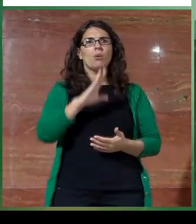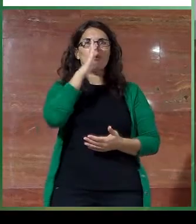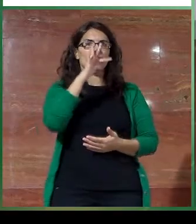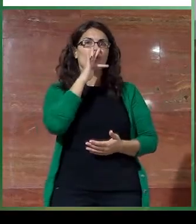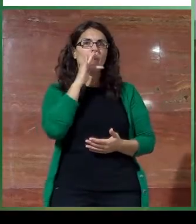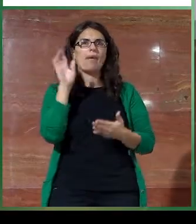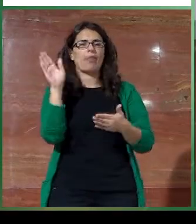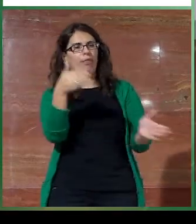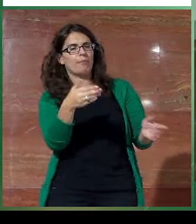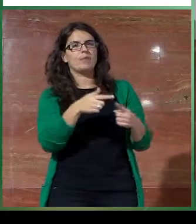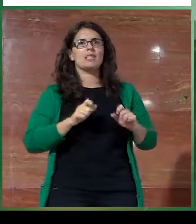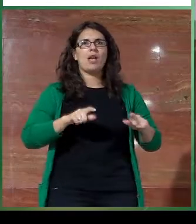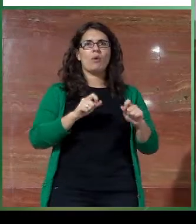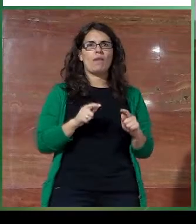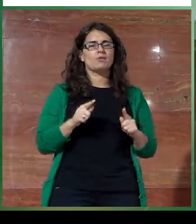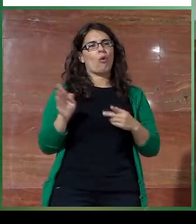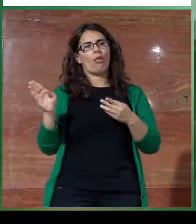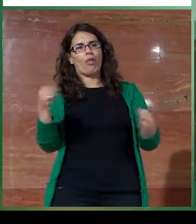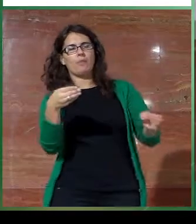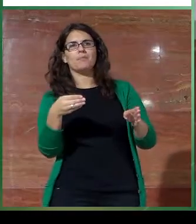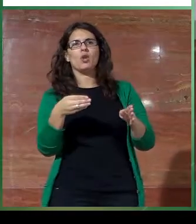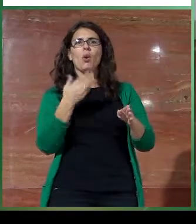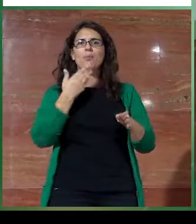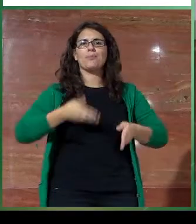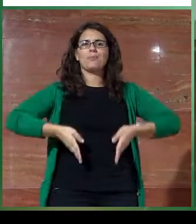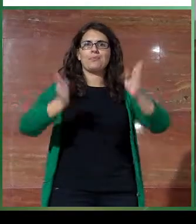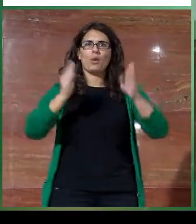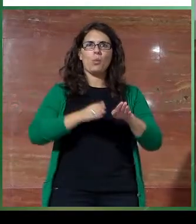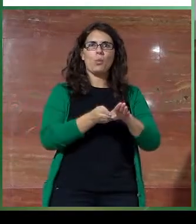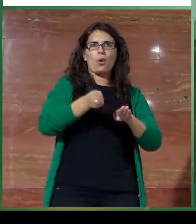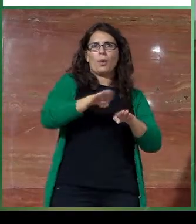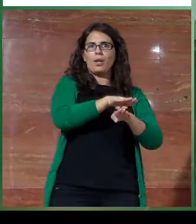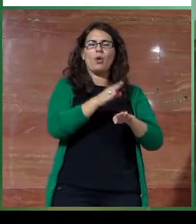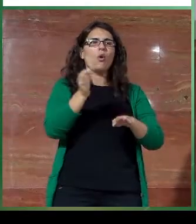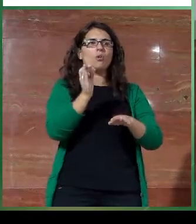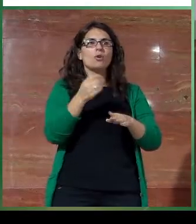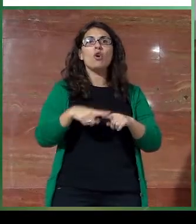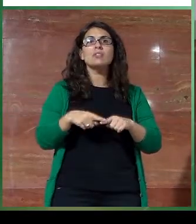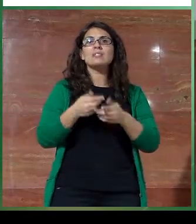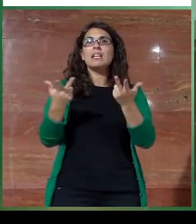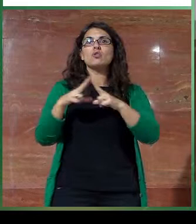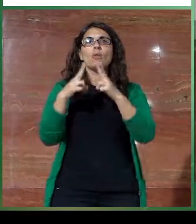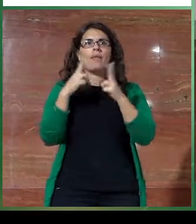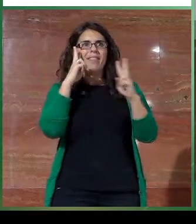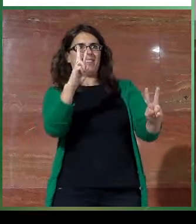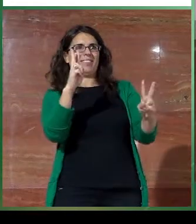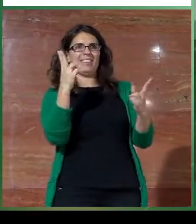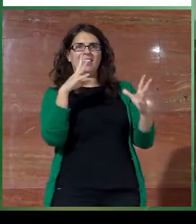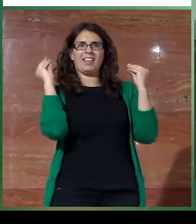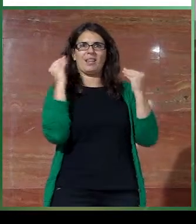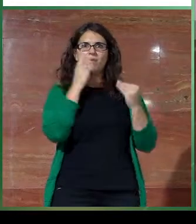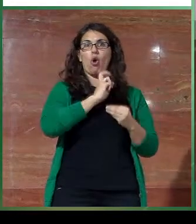de ruedas, el bordillo, las cosas generales que la sociedad entiende. Pero